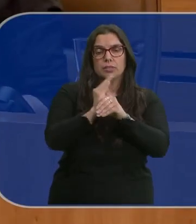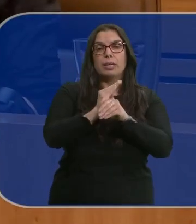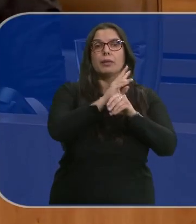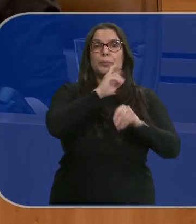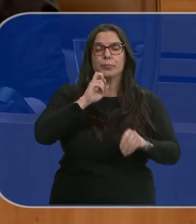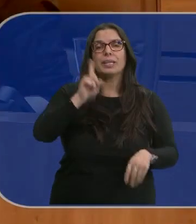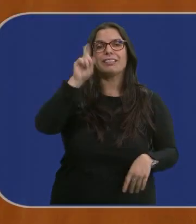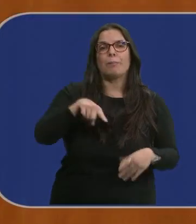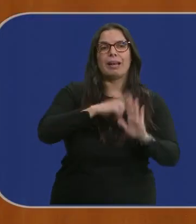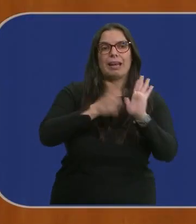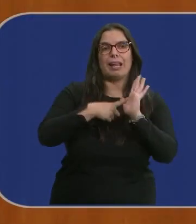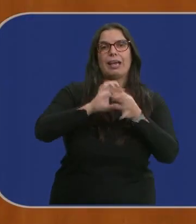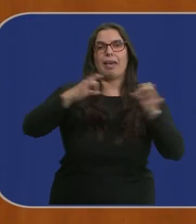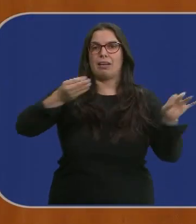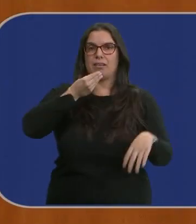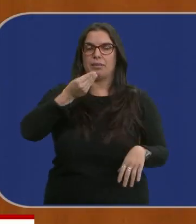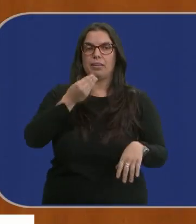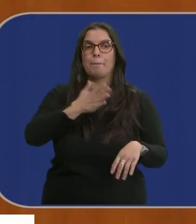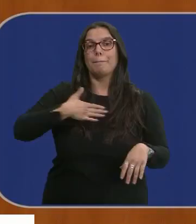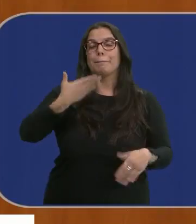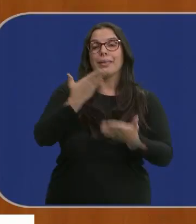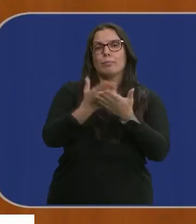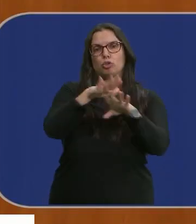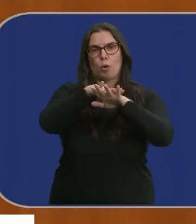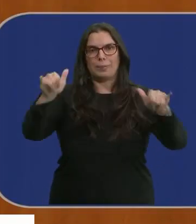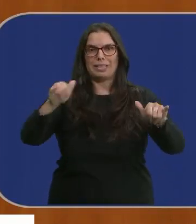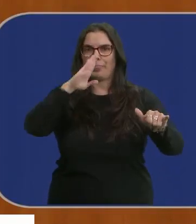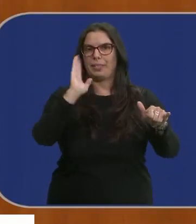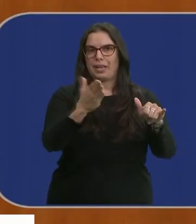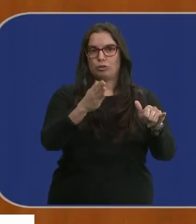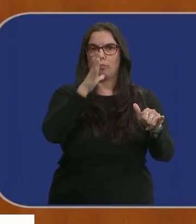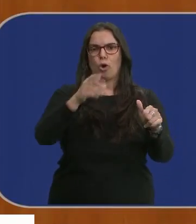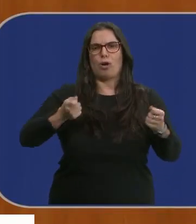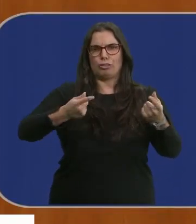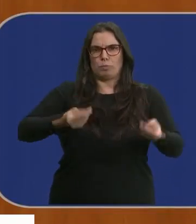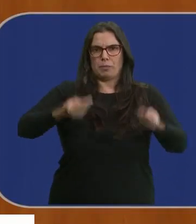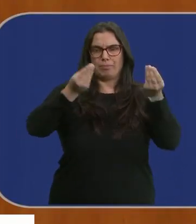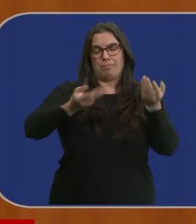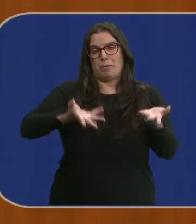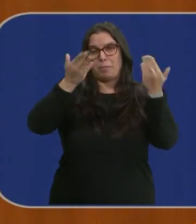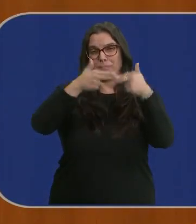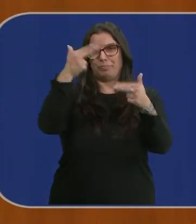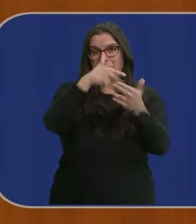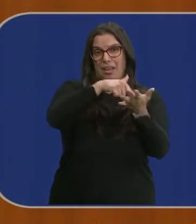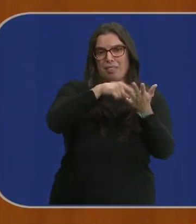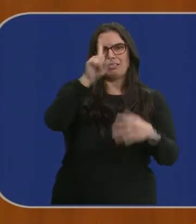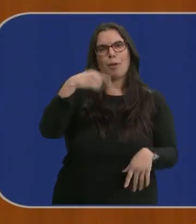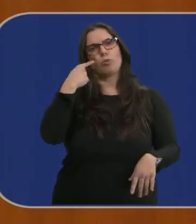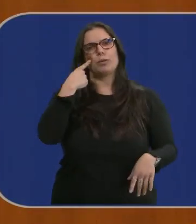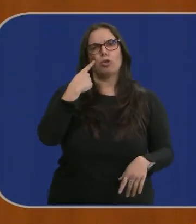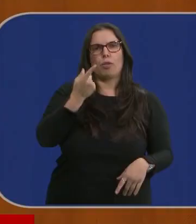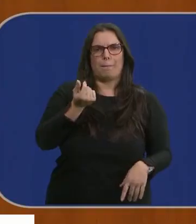cadena alimentaria. Pedimos compensaciones directas frente a sobrecostes y aranceles y reforzar el observatorio de precios. También es